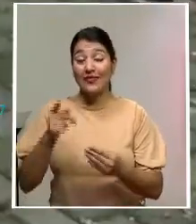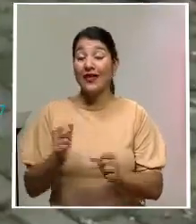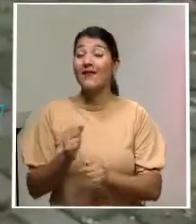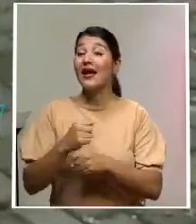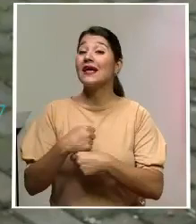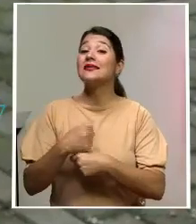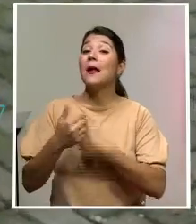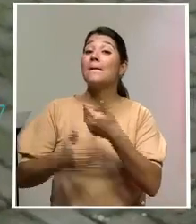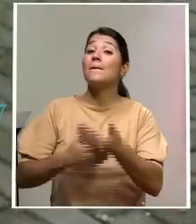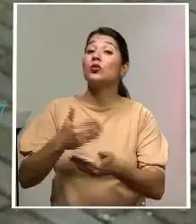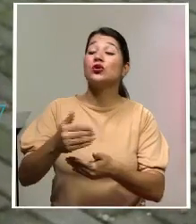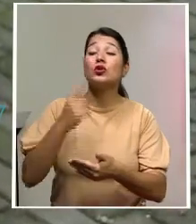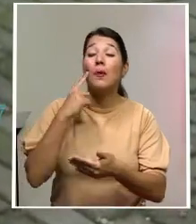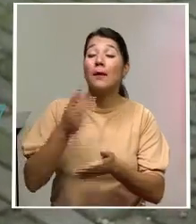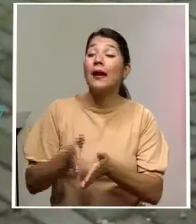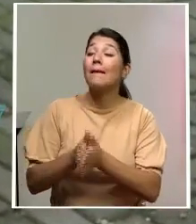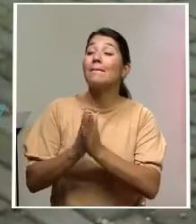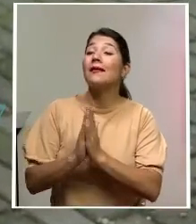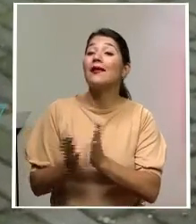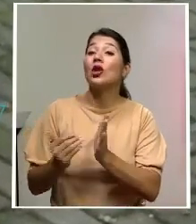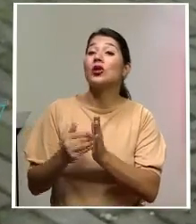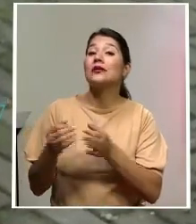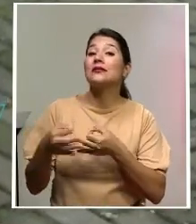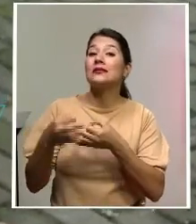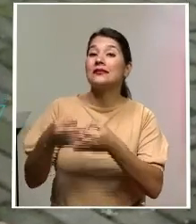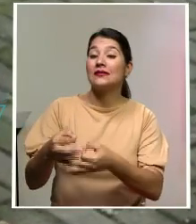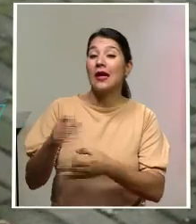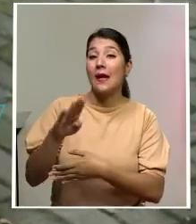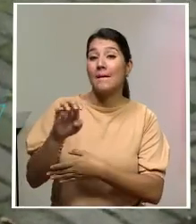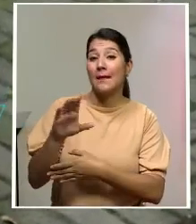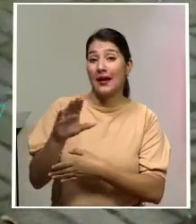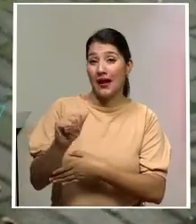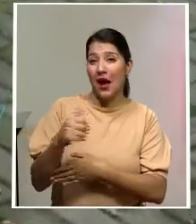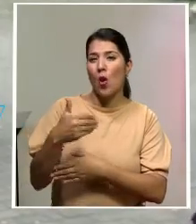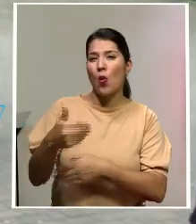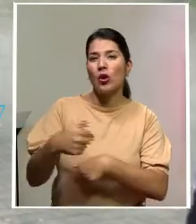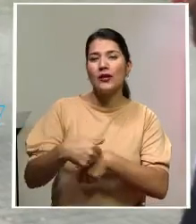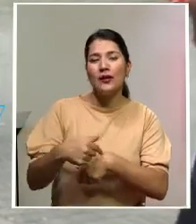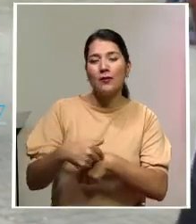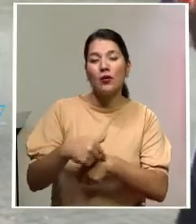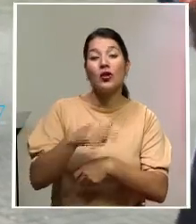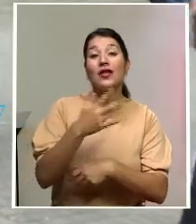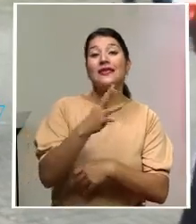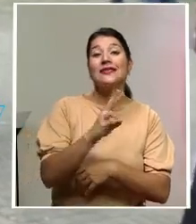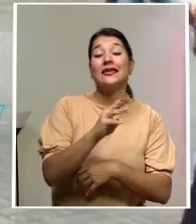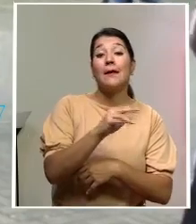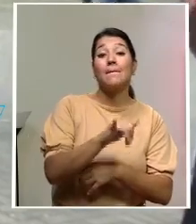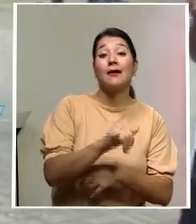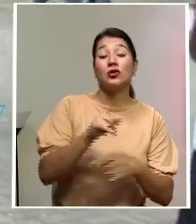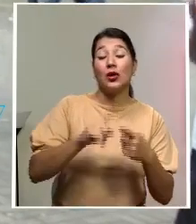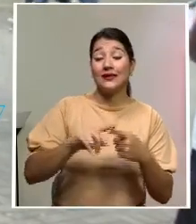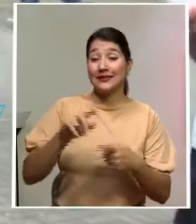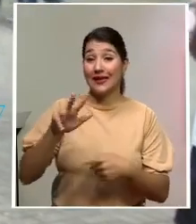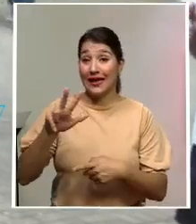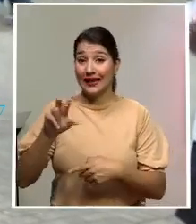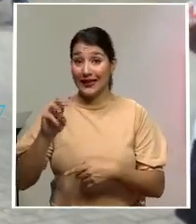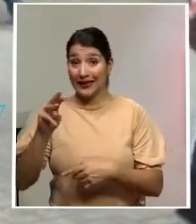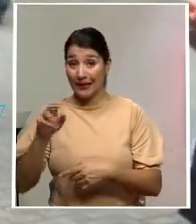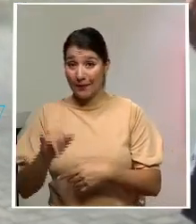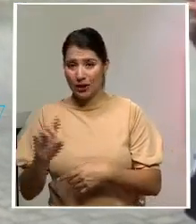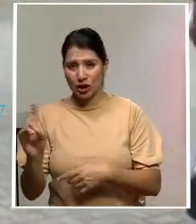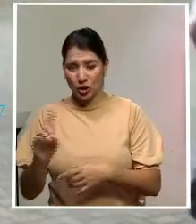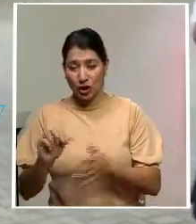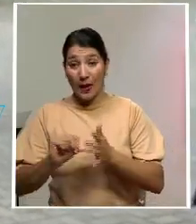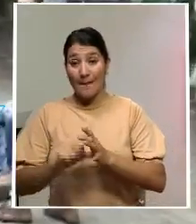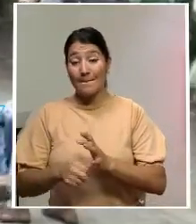de prórroga de este beneficio entre el 17 de mayo y hasta el 30 de mayo. La gestión la deben de realizar en el sitio oficial